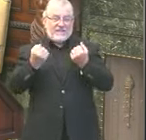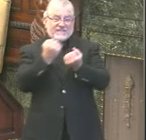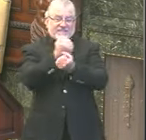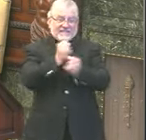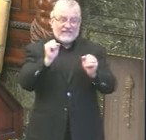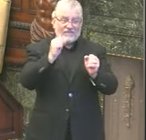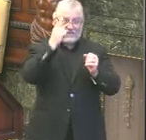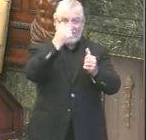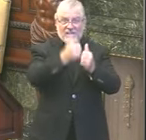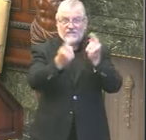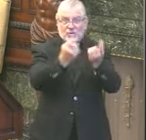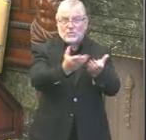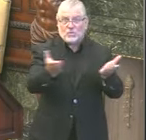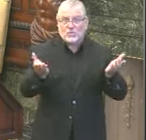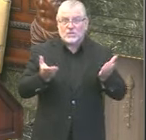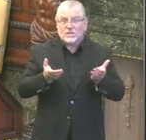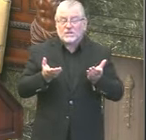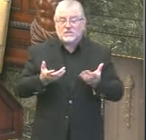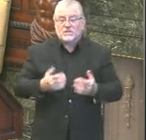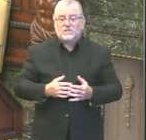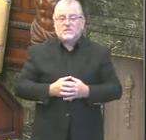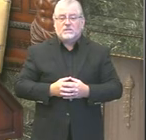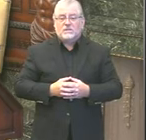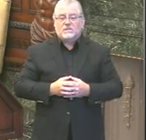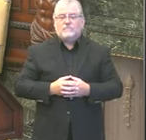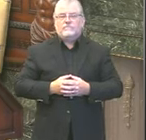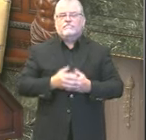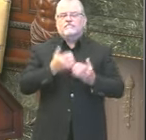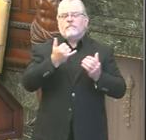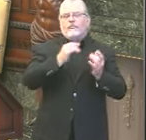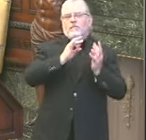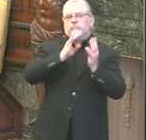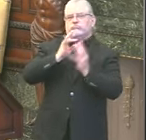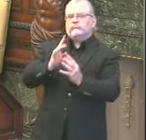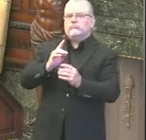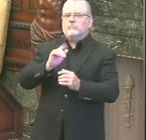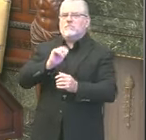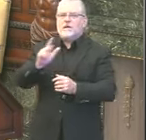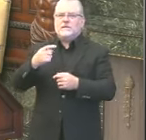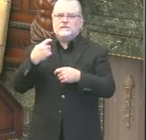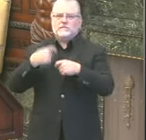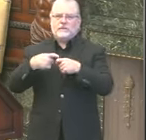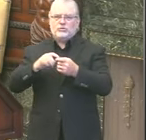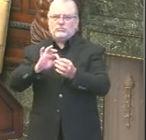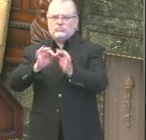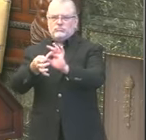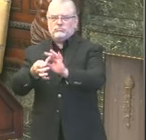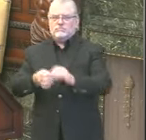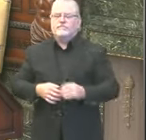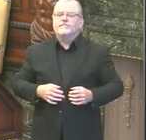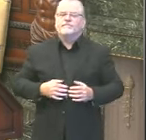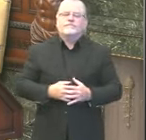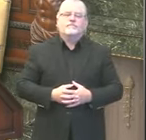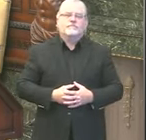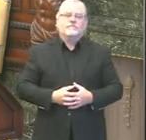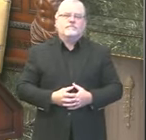regular. Hemos estado y estamos abiertos a conversar con ellos. Nosotros hemos tratado de participar de lo que ellos están haciendo. Les hemos